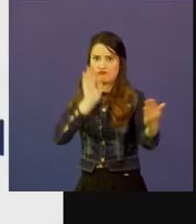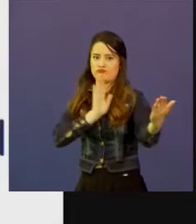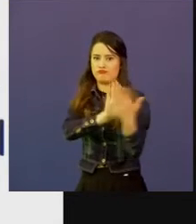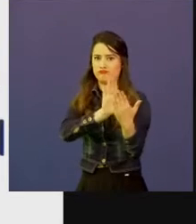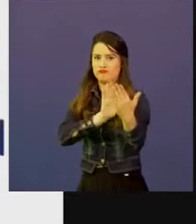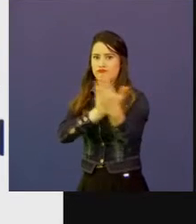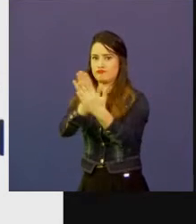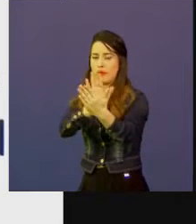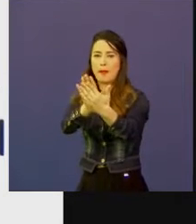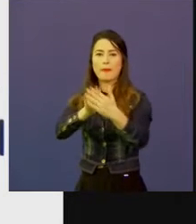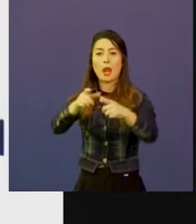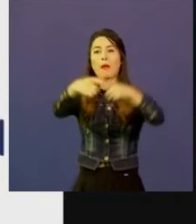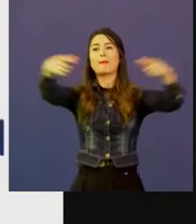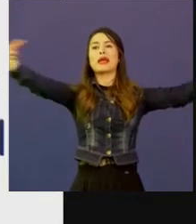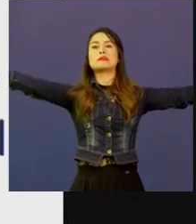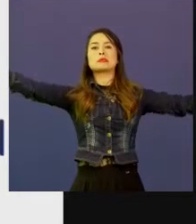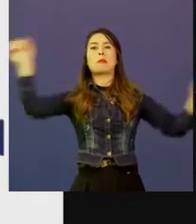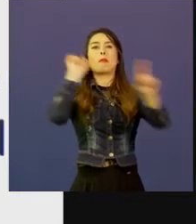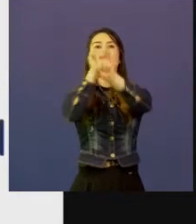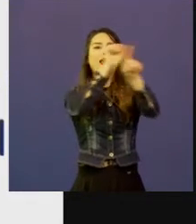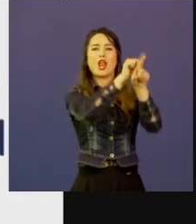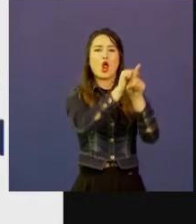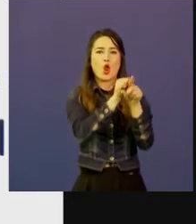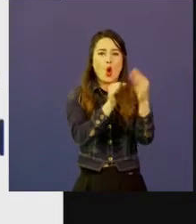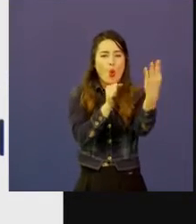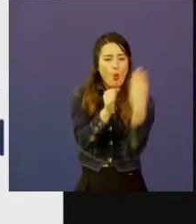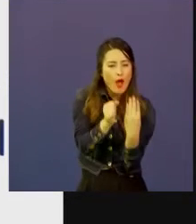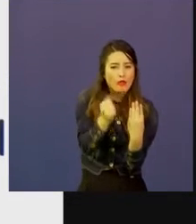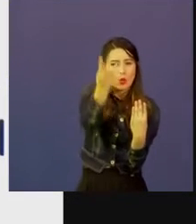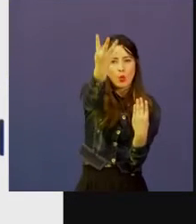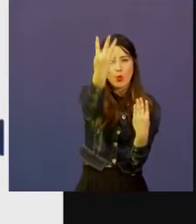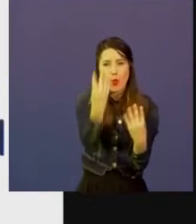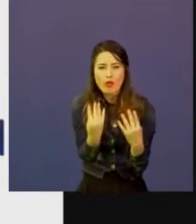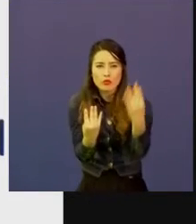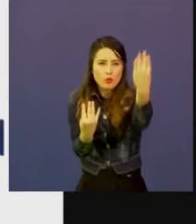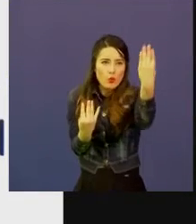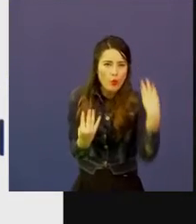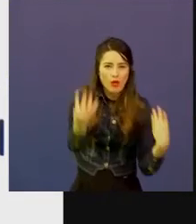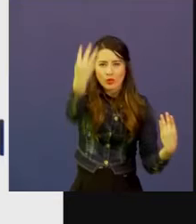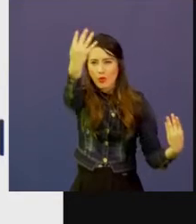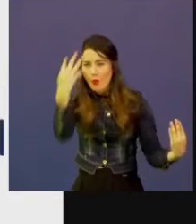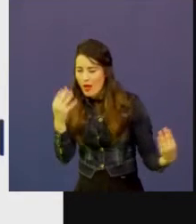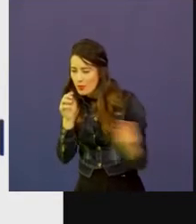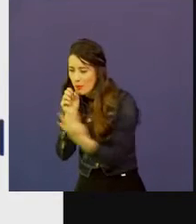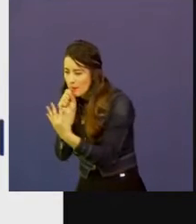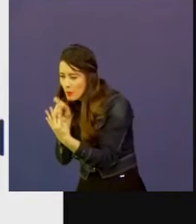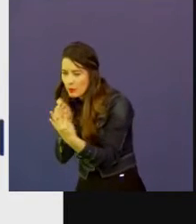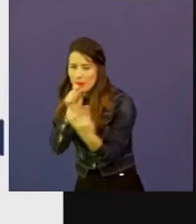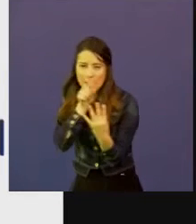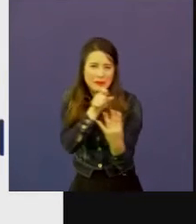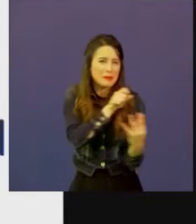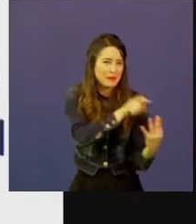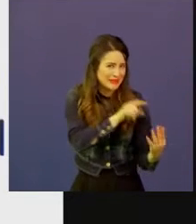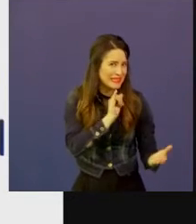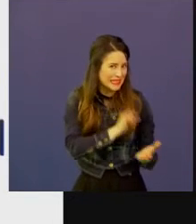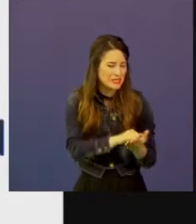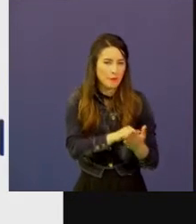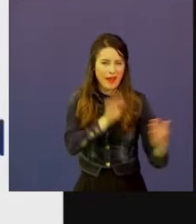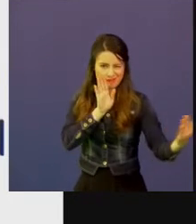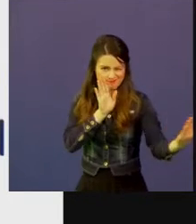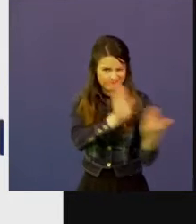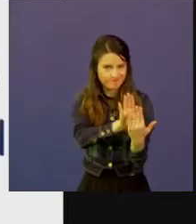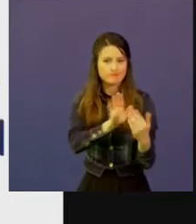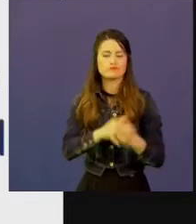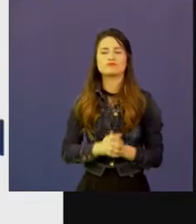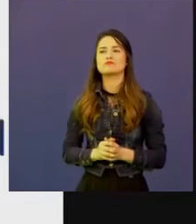de máximo 4 profesores para desarrollar el proceso. Una vez teníamos claro el perfil de los docentes, definíamos una